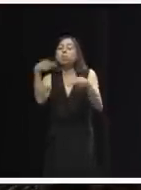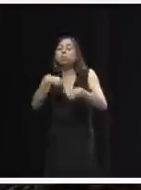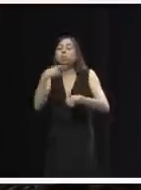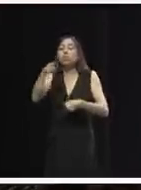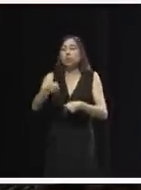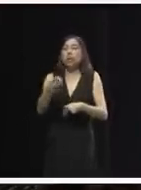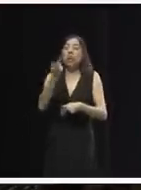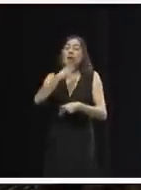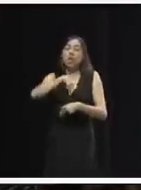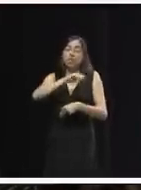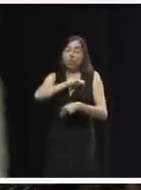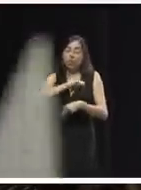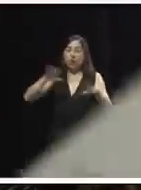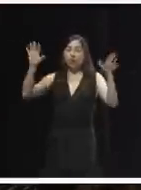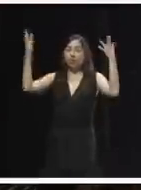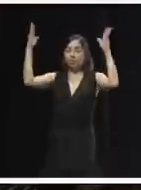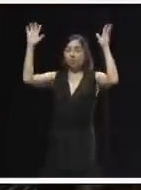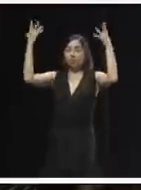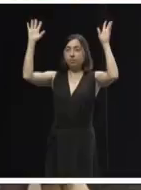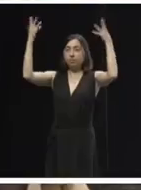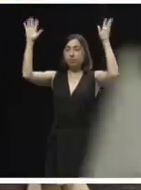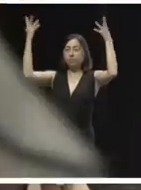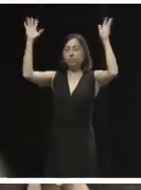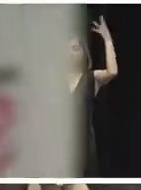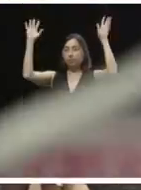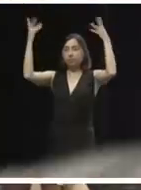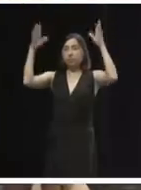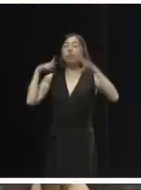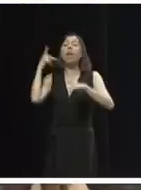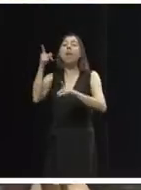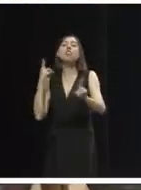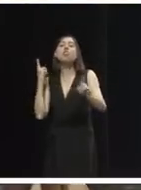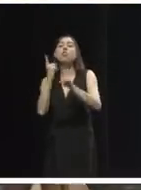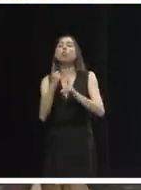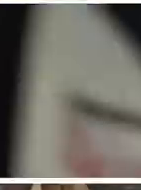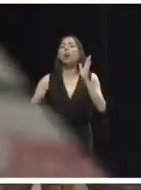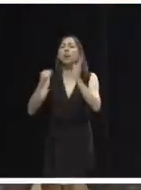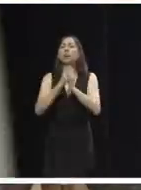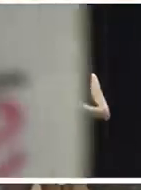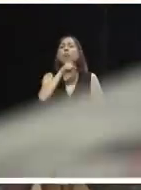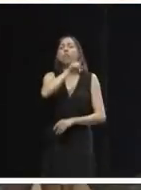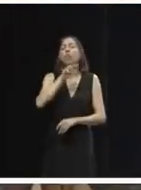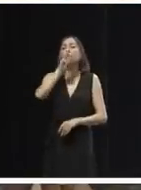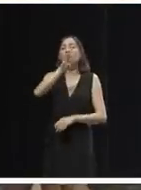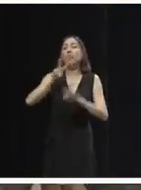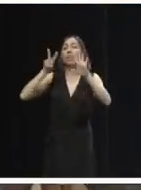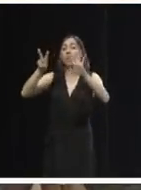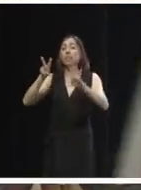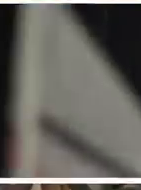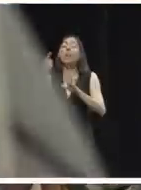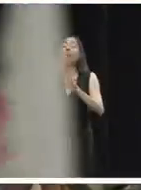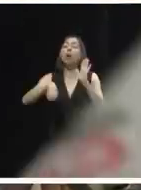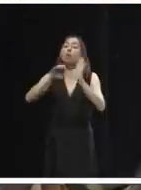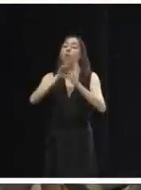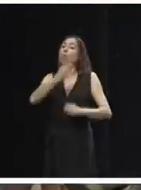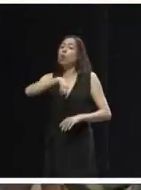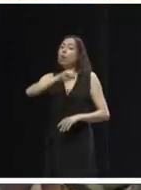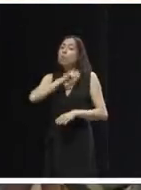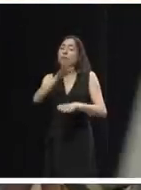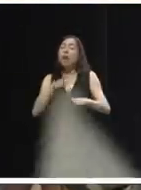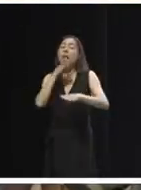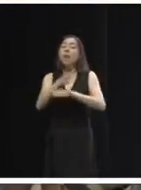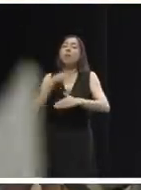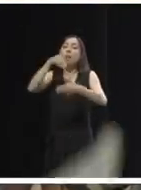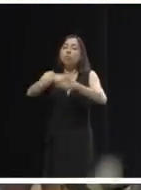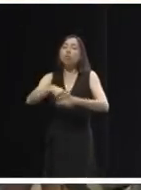vienen, querido Pérez Royo, están en contra del artículo 137 de la Constitución española. Salid a votar por vuestros derechos